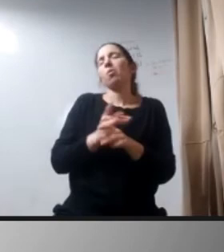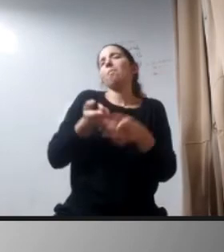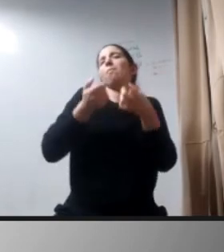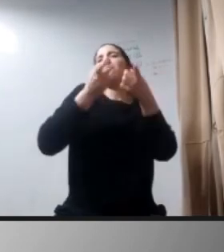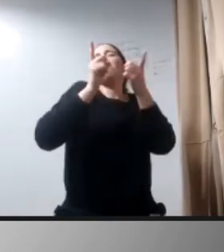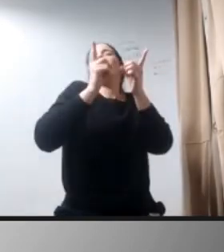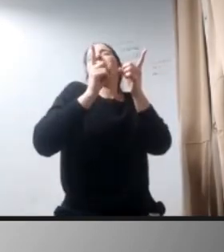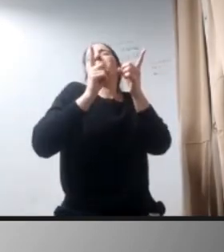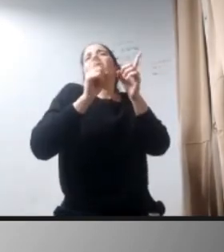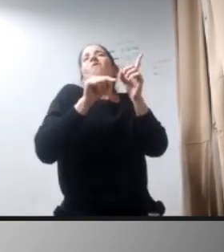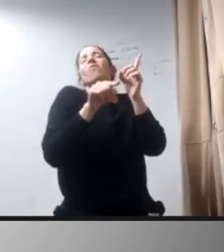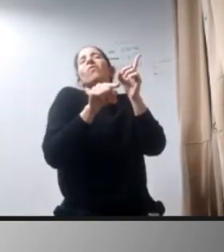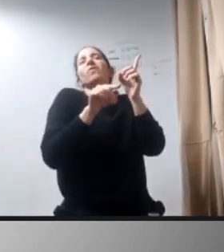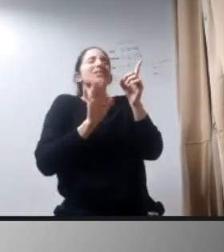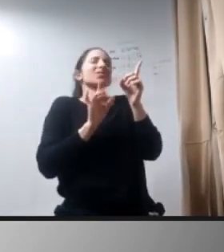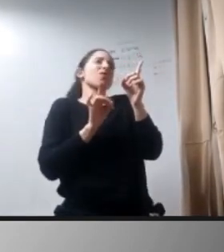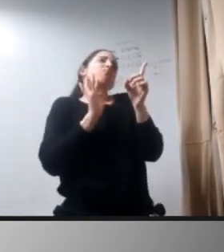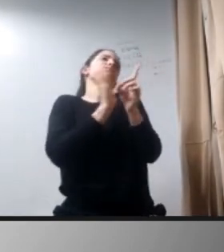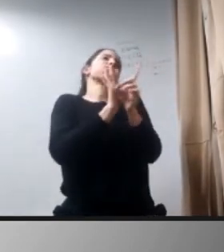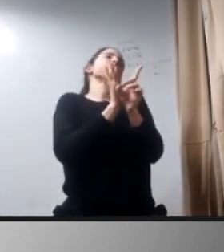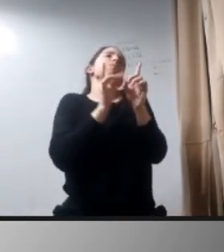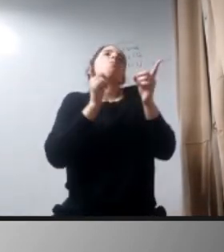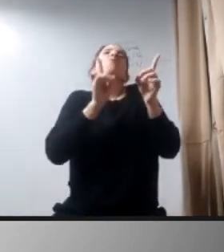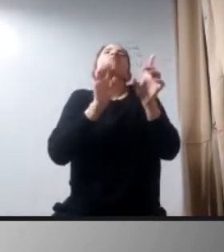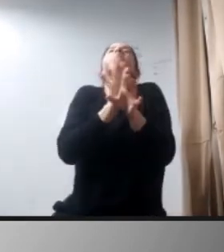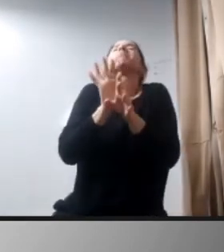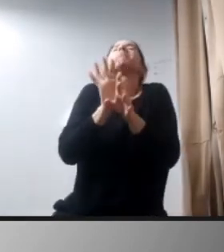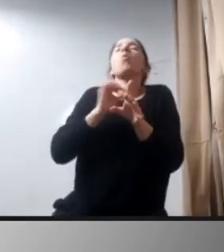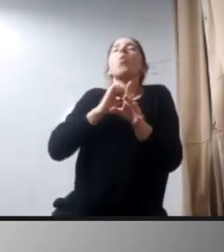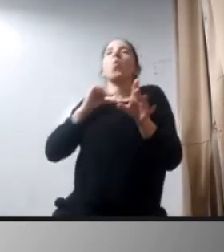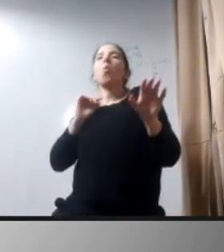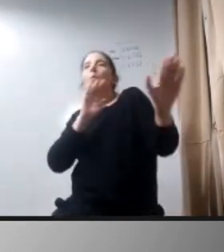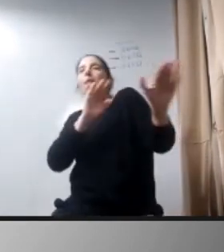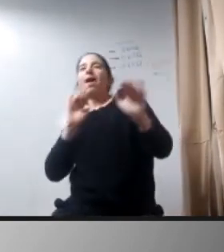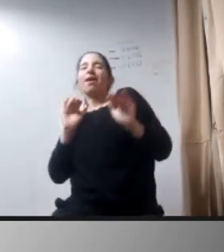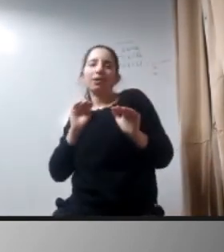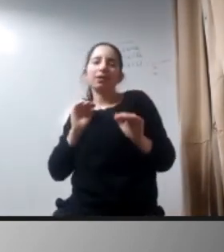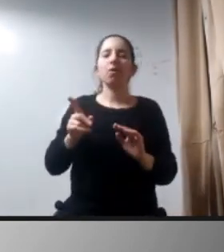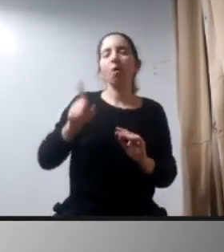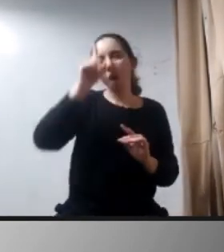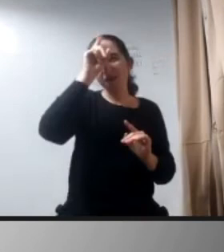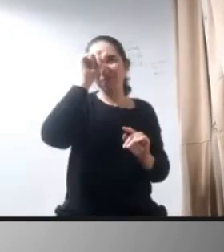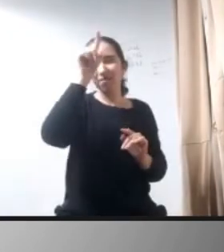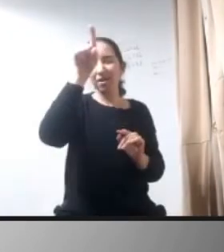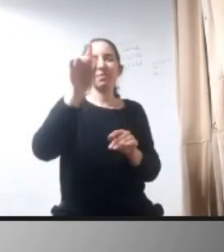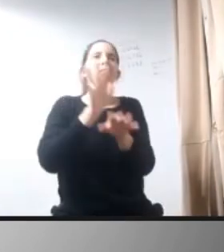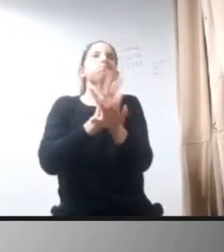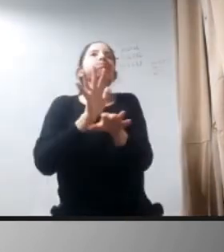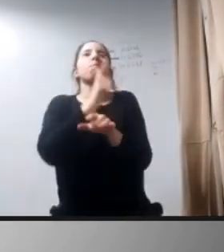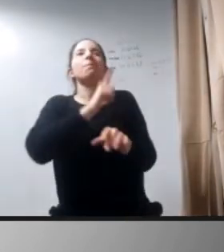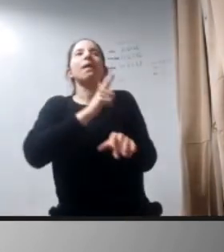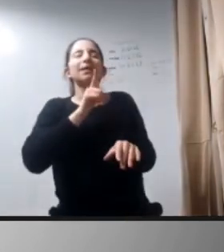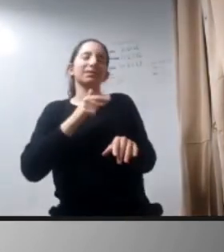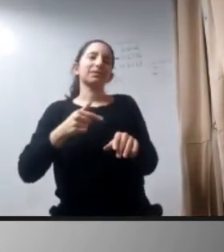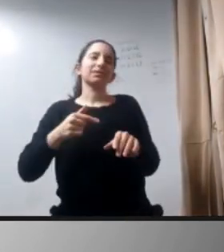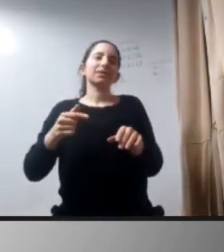sacerdocio, la enfermería es una vocación, un apostolado.